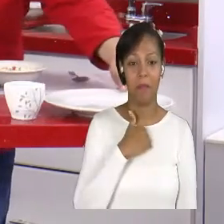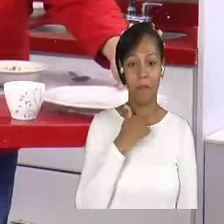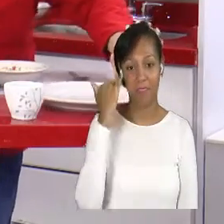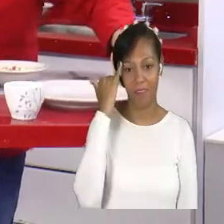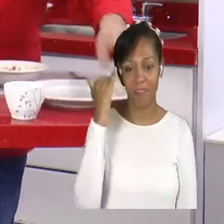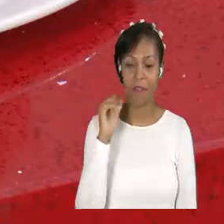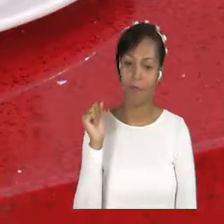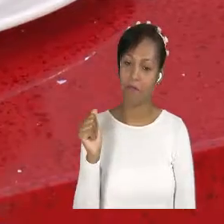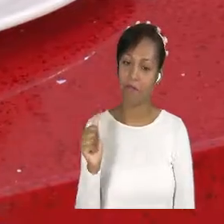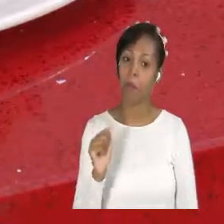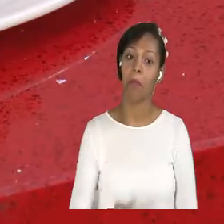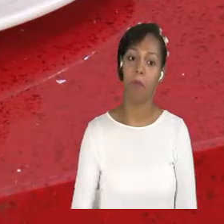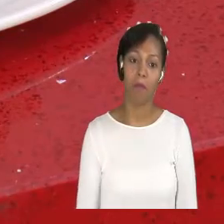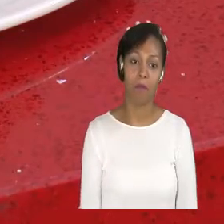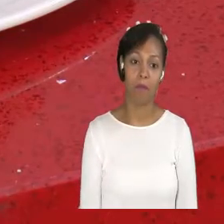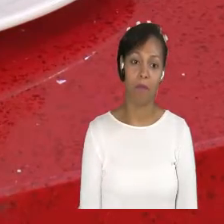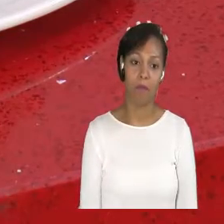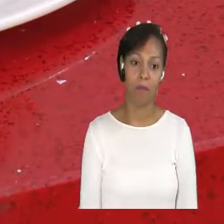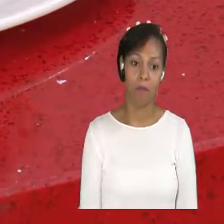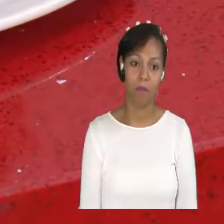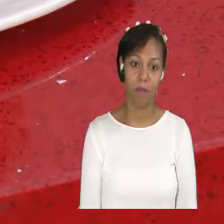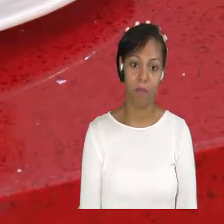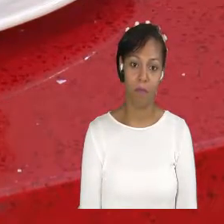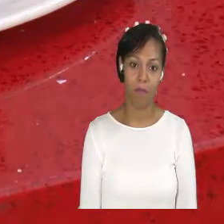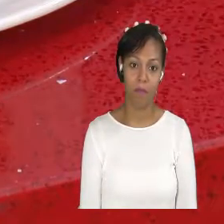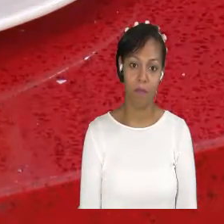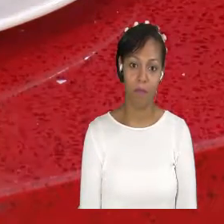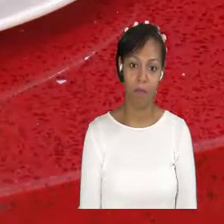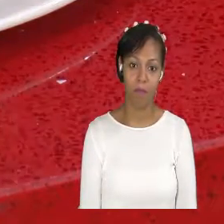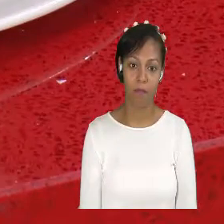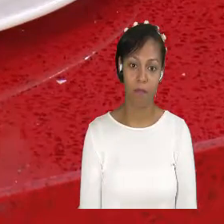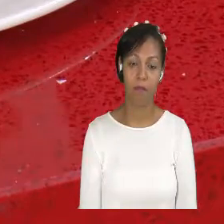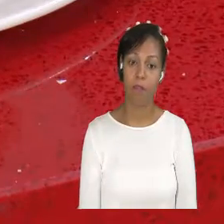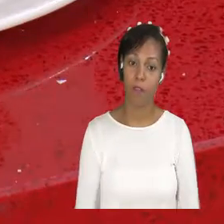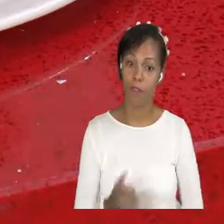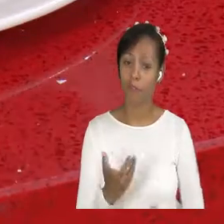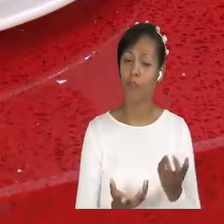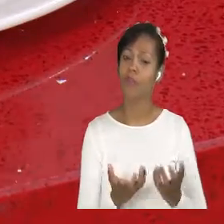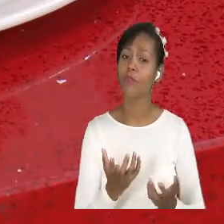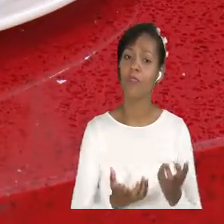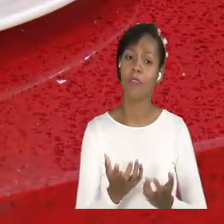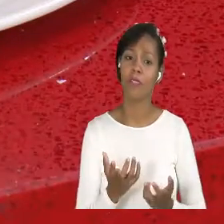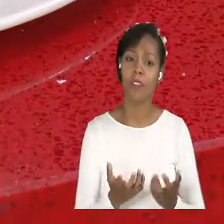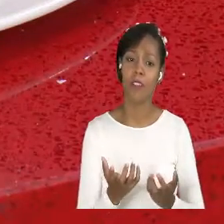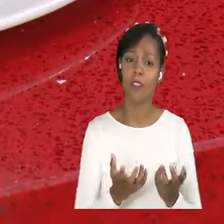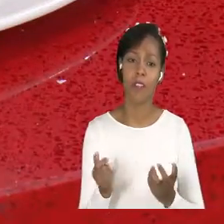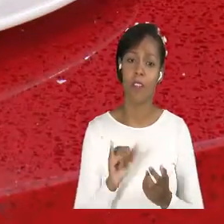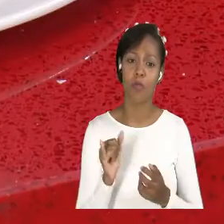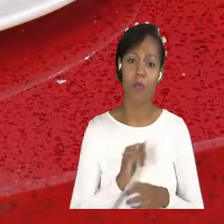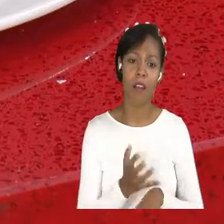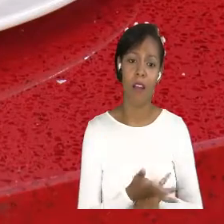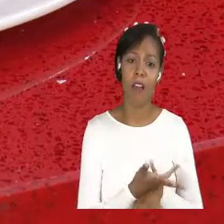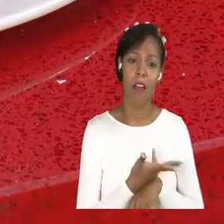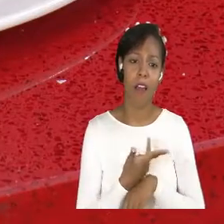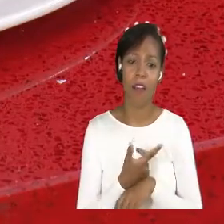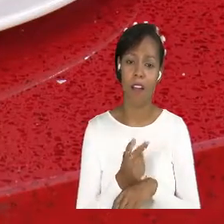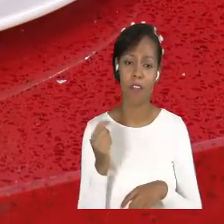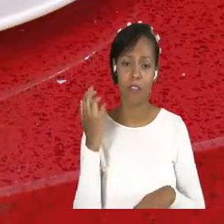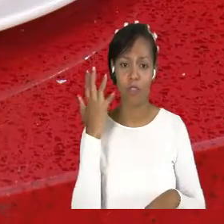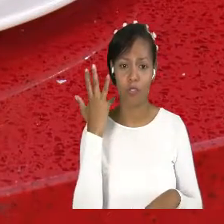idea. Que los televidentes se den cuenta de que la cocina es un arte del día a día, que